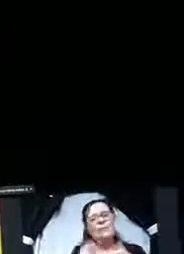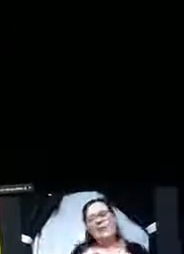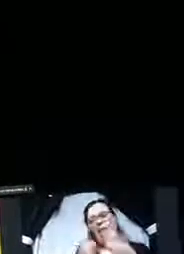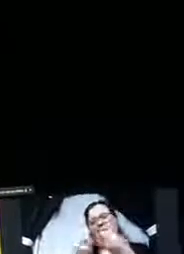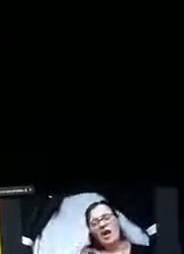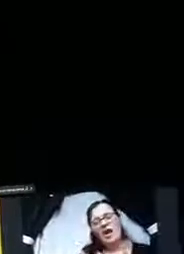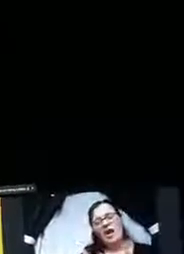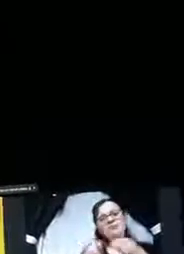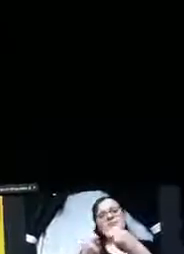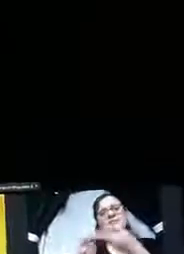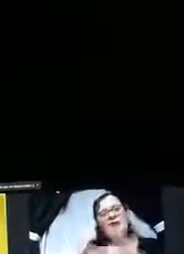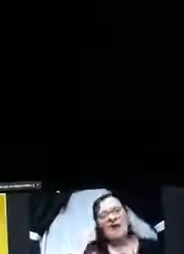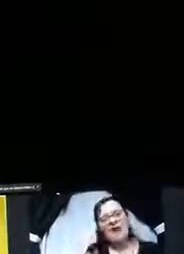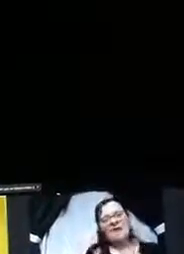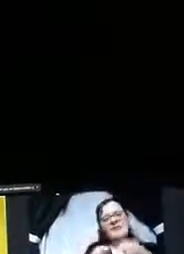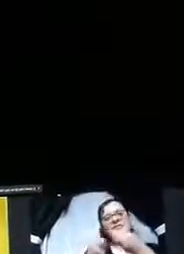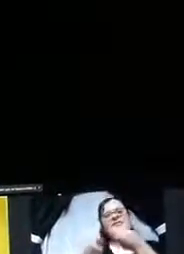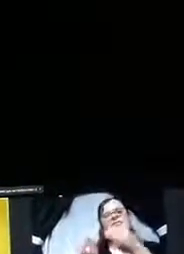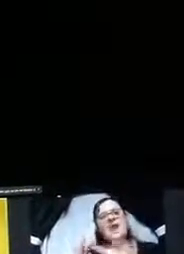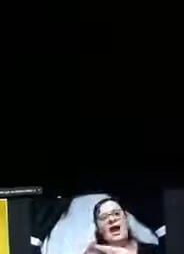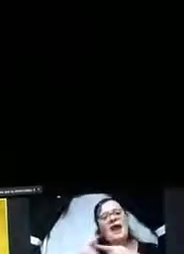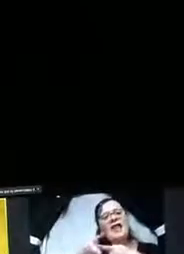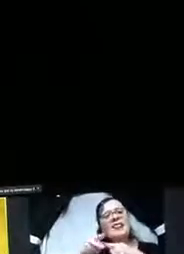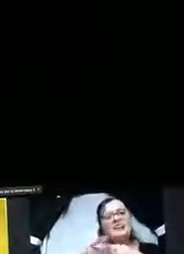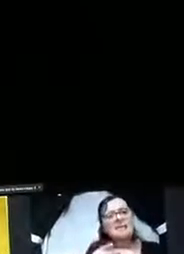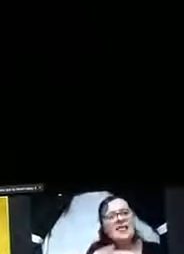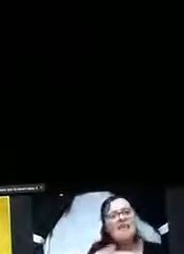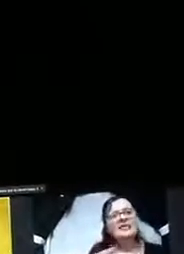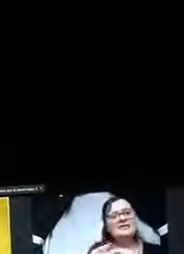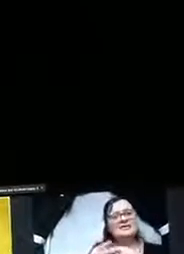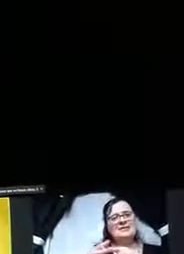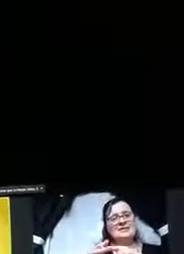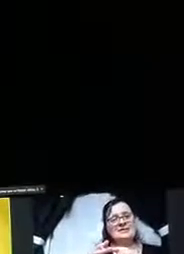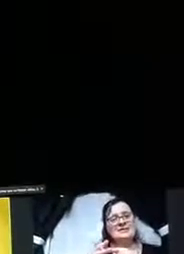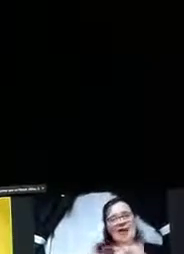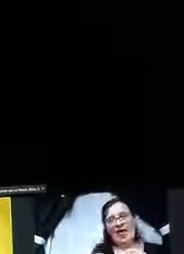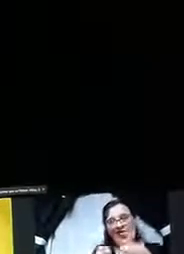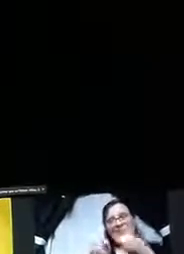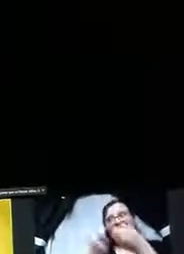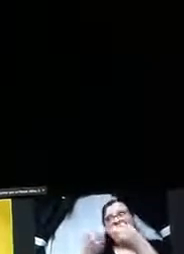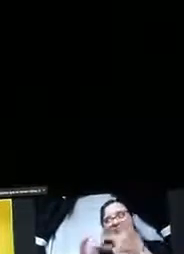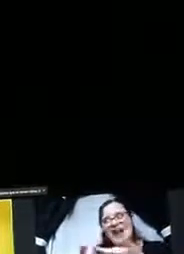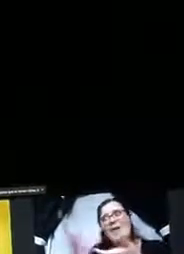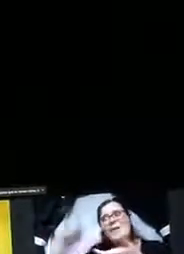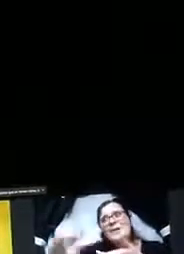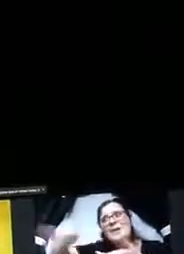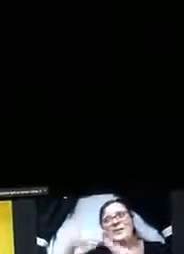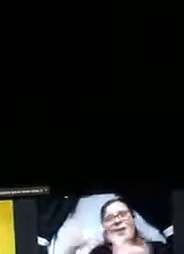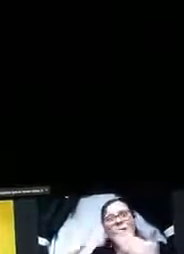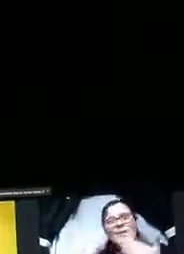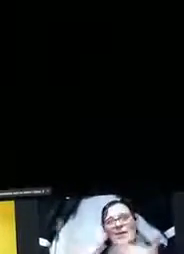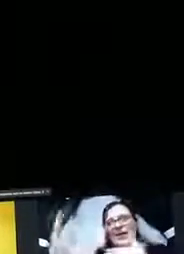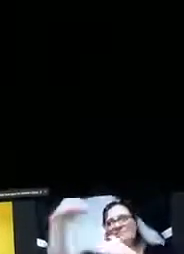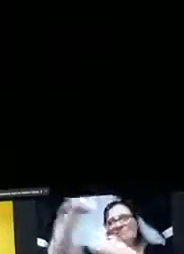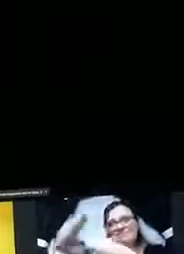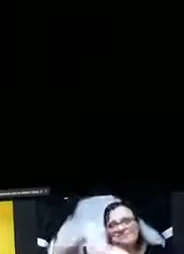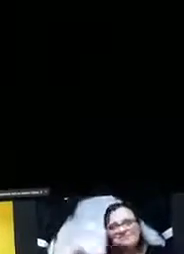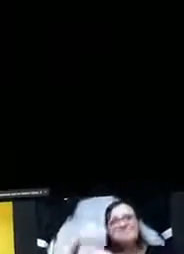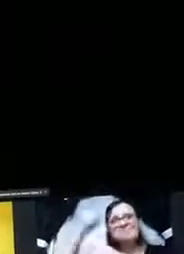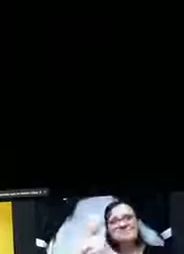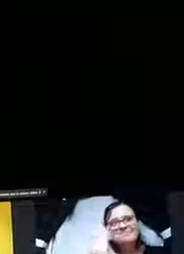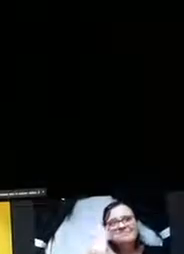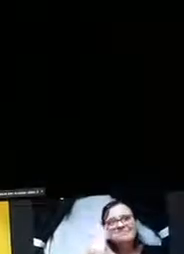herramientas que los pueden incluir laboralmente sabiendo del potencial y de la capacidad, lo que hicimos en Melo